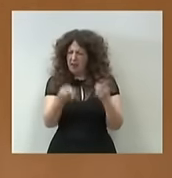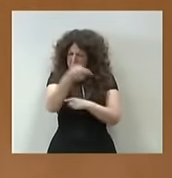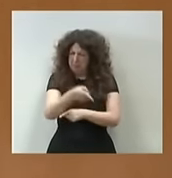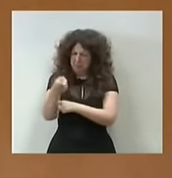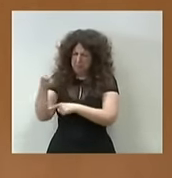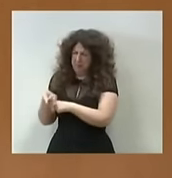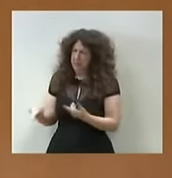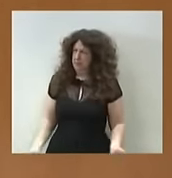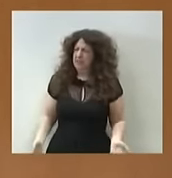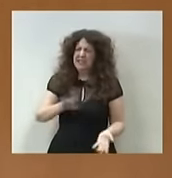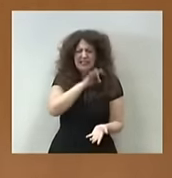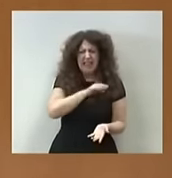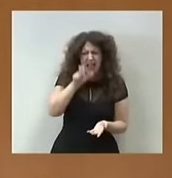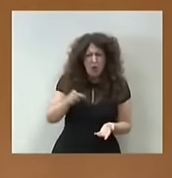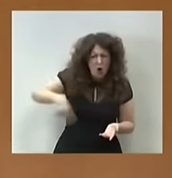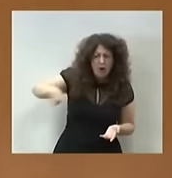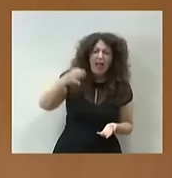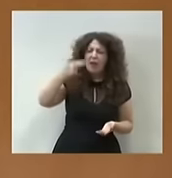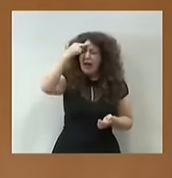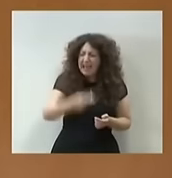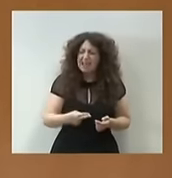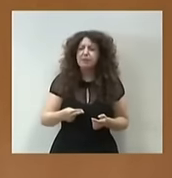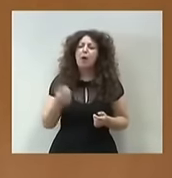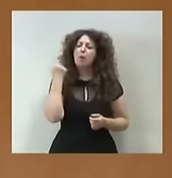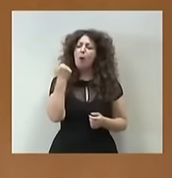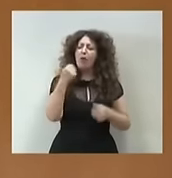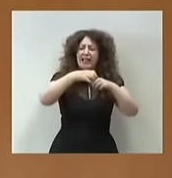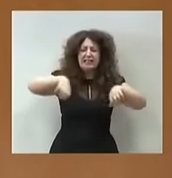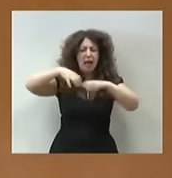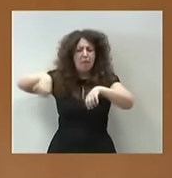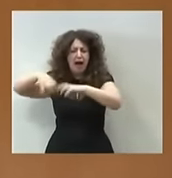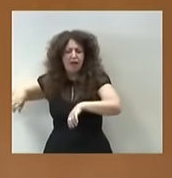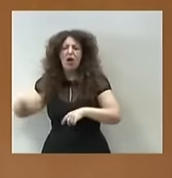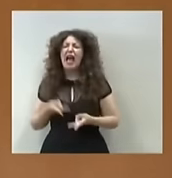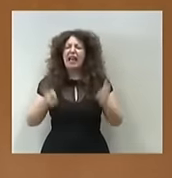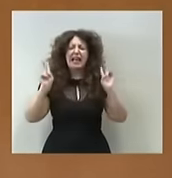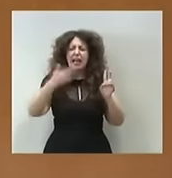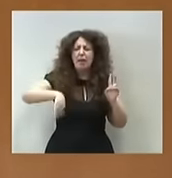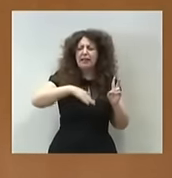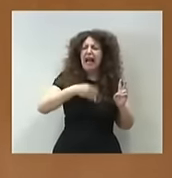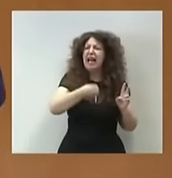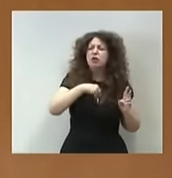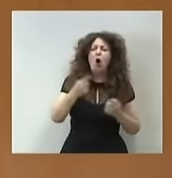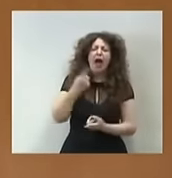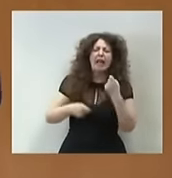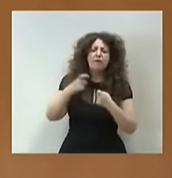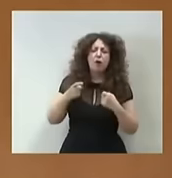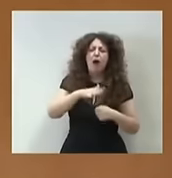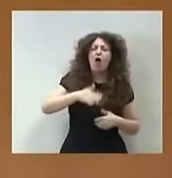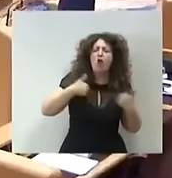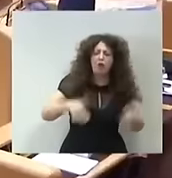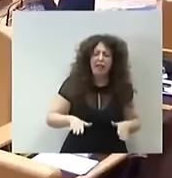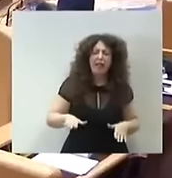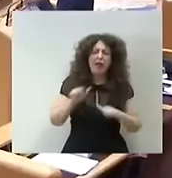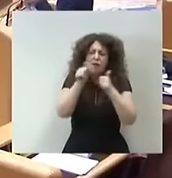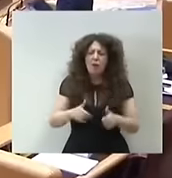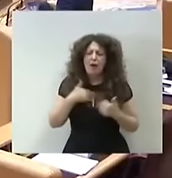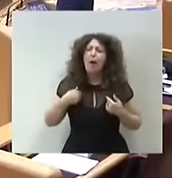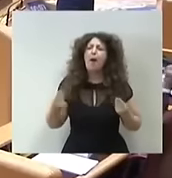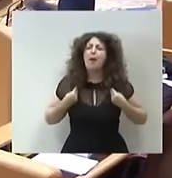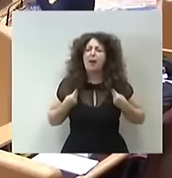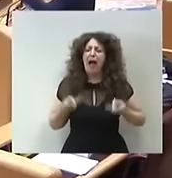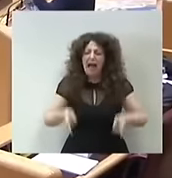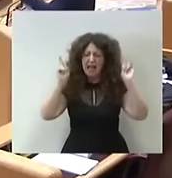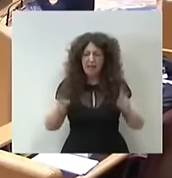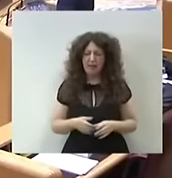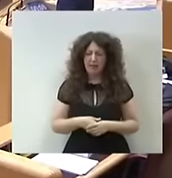Señoría, ustedes lo que tendrían que hacer es respetar la separación de poderes y la libertad de todos los españoles para informarse donde quieran, como quieran y cuando quieran. ¡Viva la libertad!